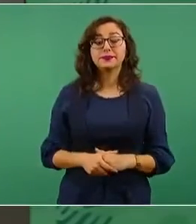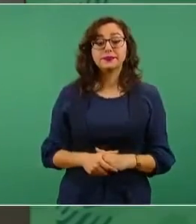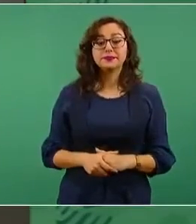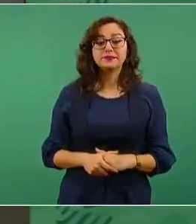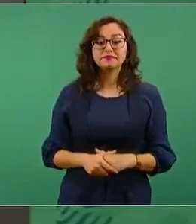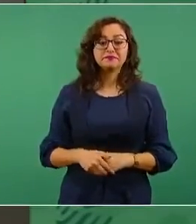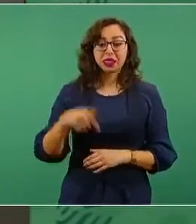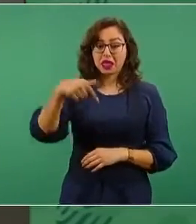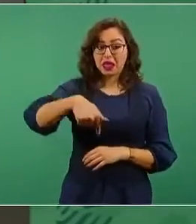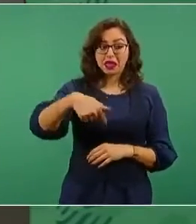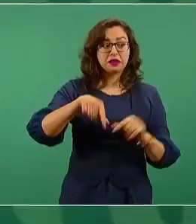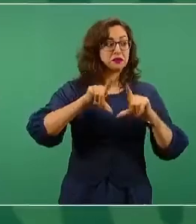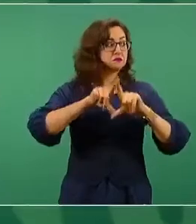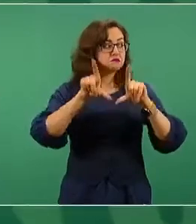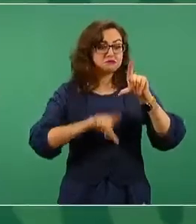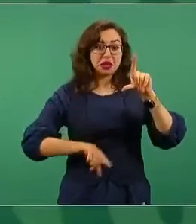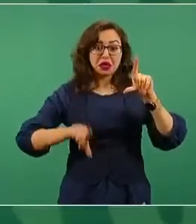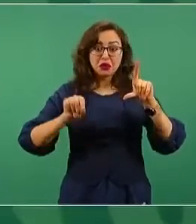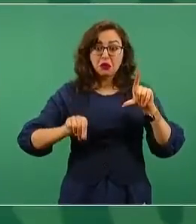Aquí no,